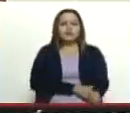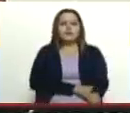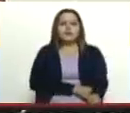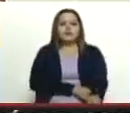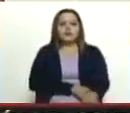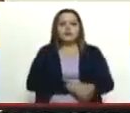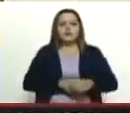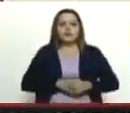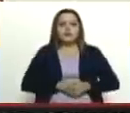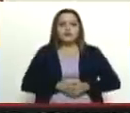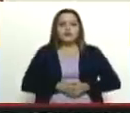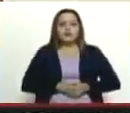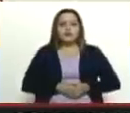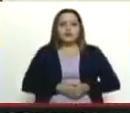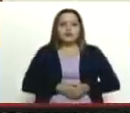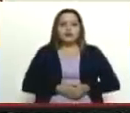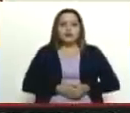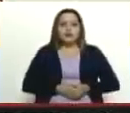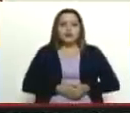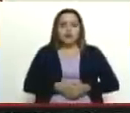mundo contra nuestro país.